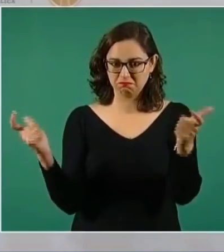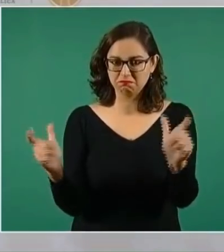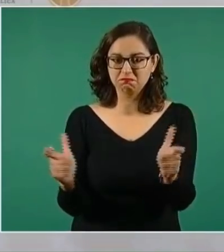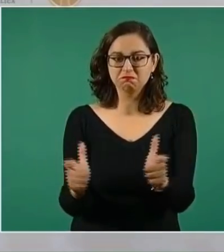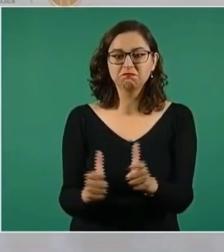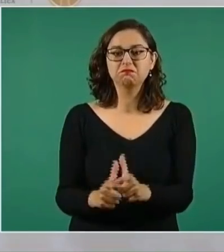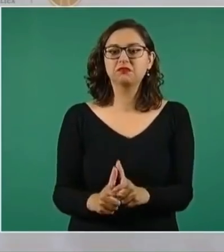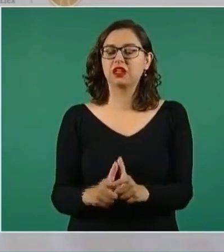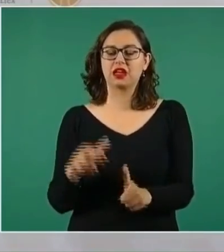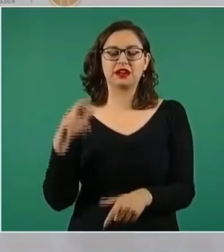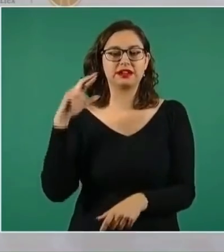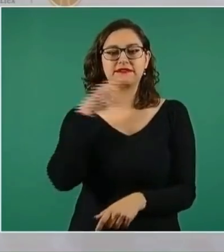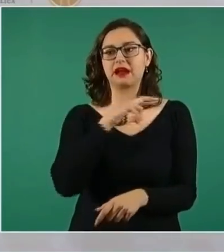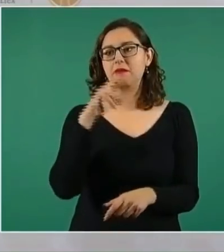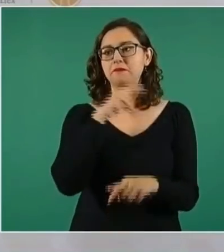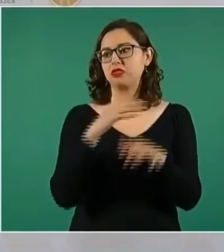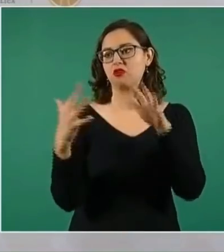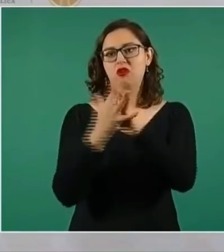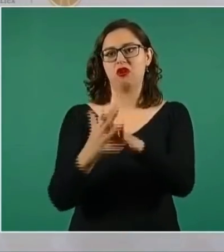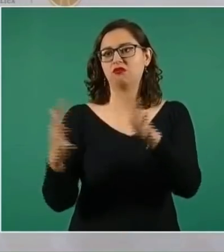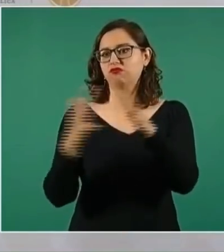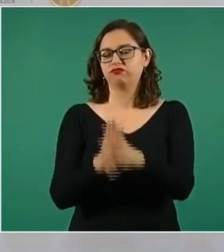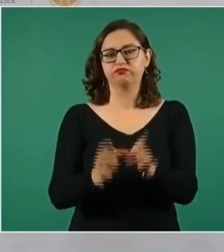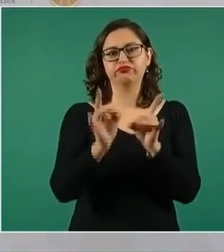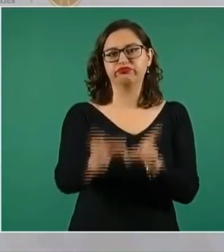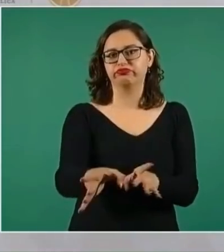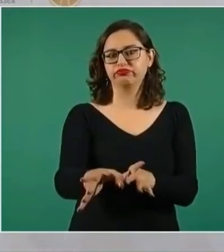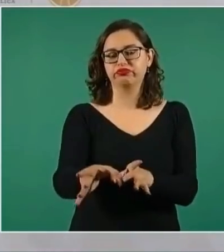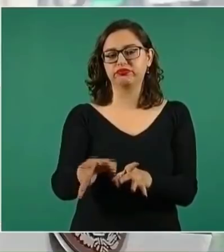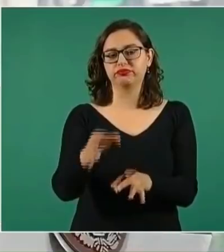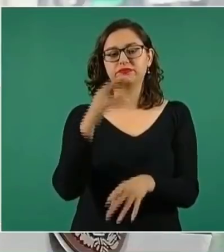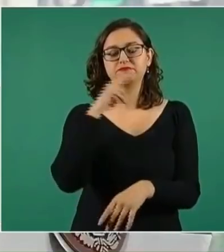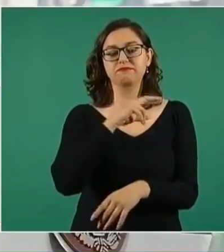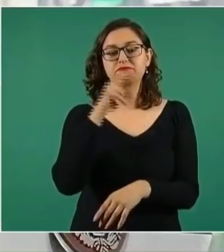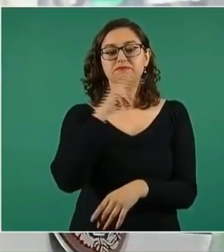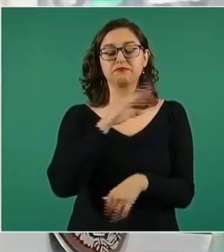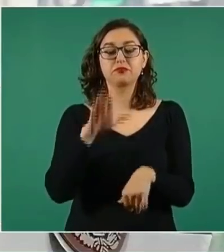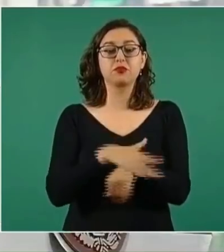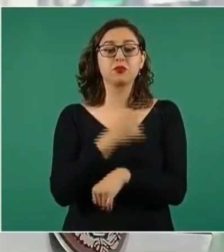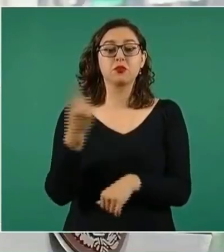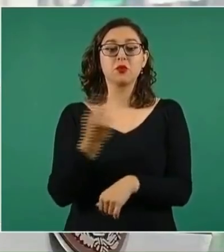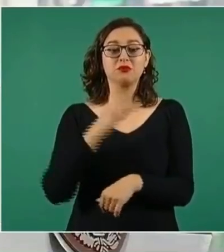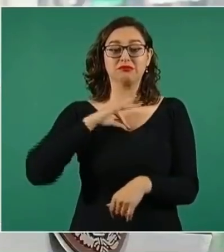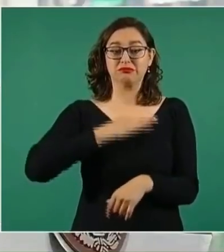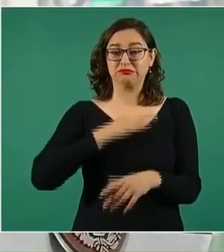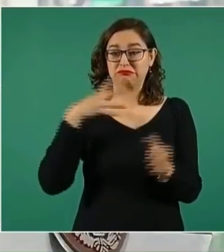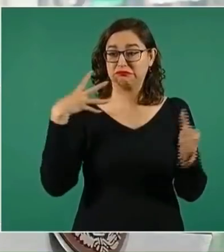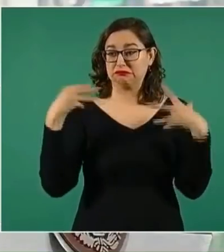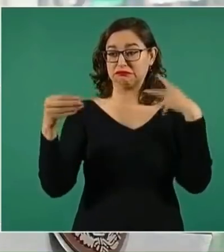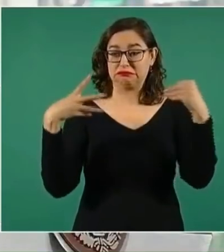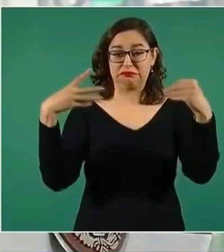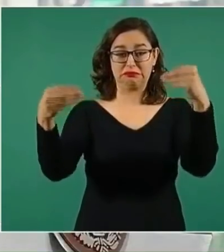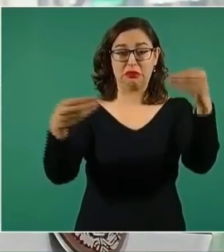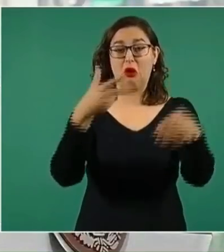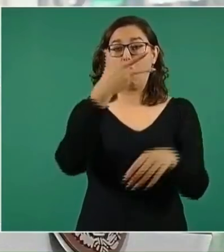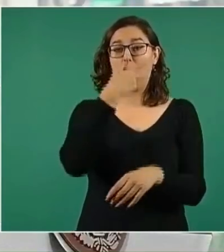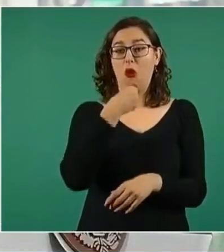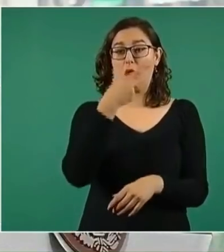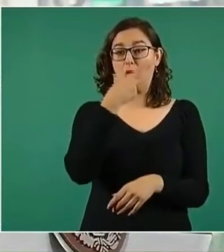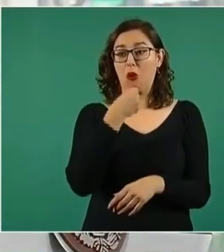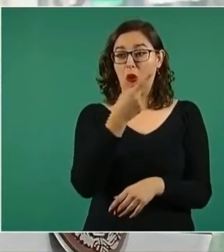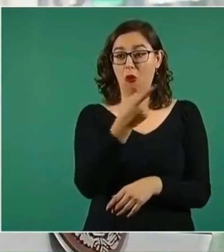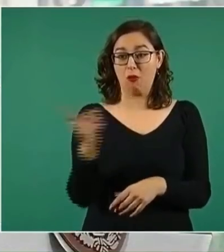porque, como he dicho, en esta pestilencia murió gran cantidad de hombres y gente